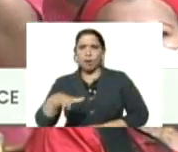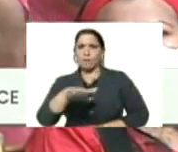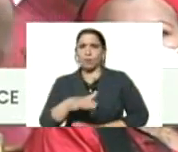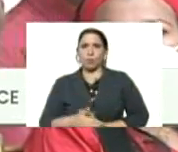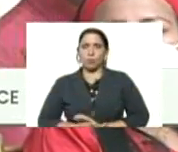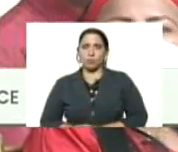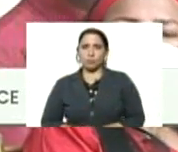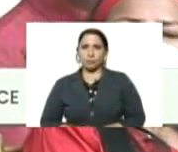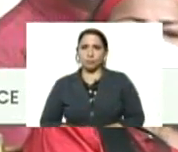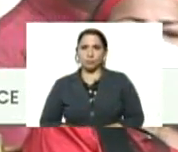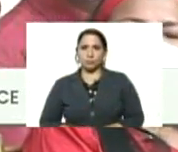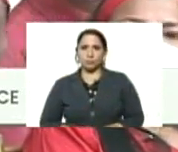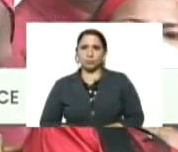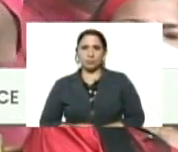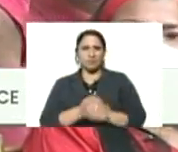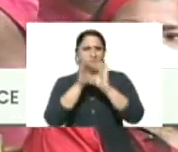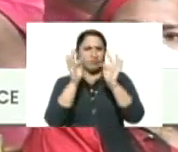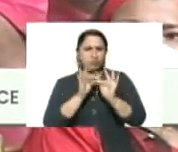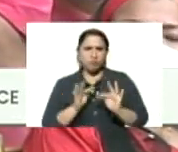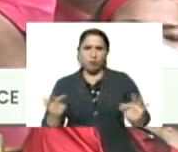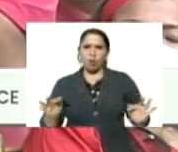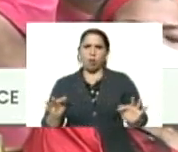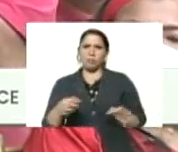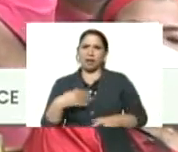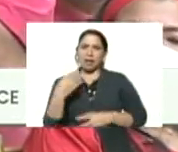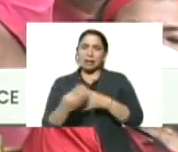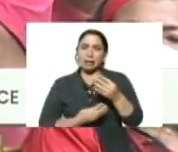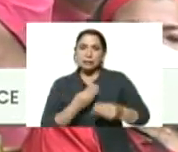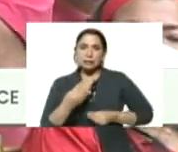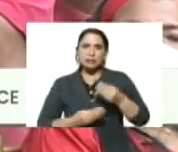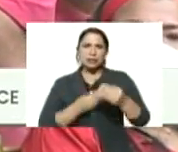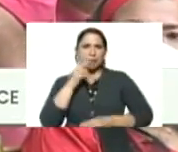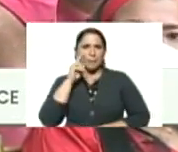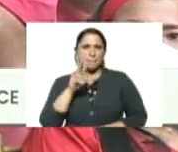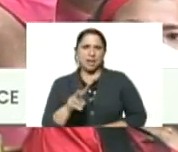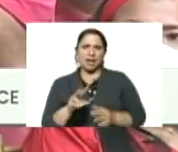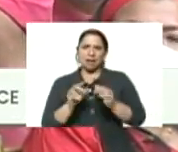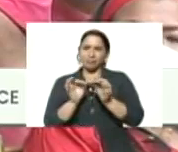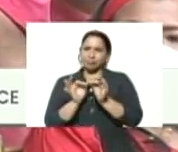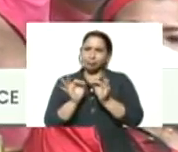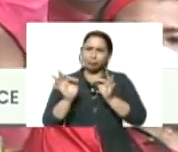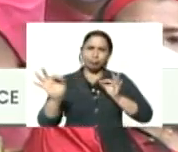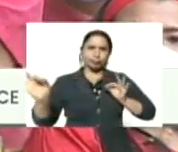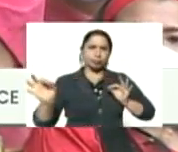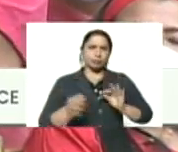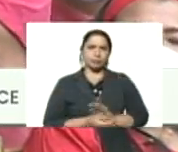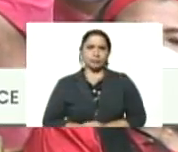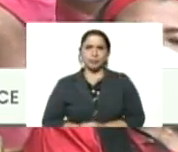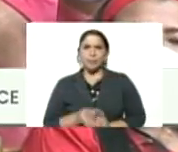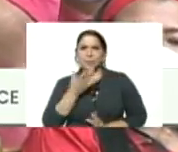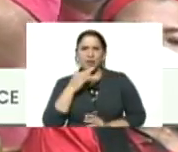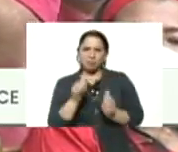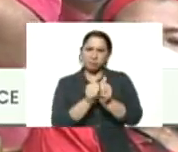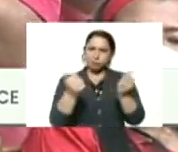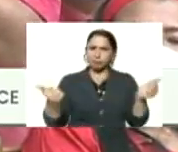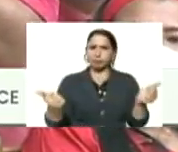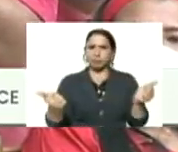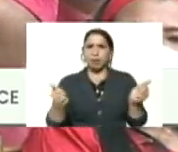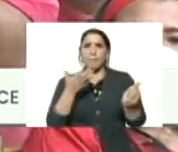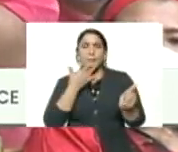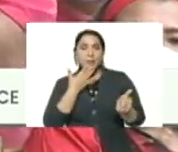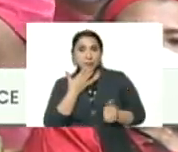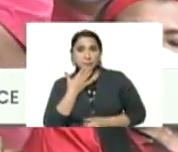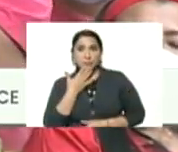para una forma de manifestar ese distanciamiento. Era que entre los cuarteles uno decía, cuando